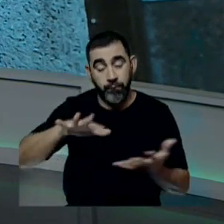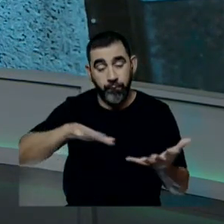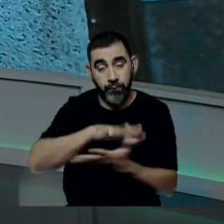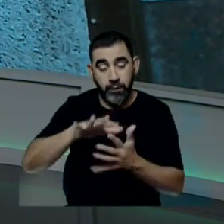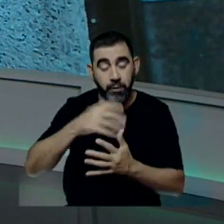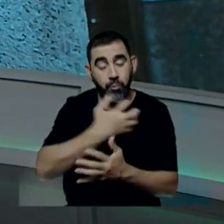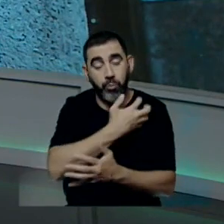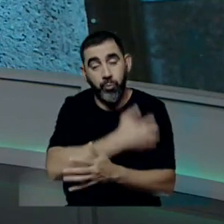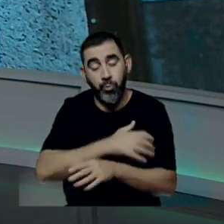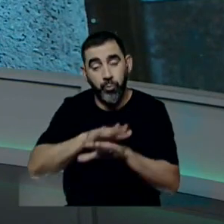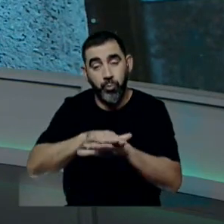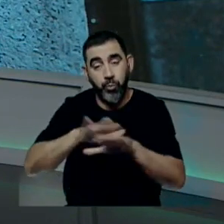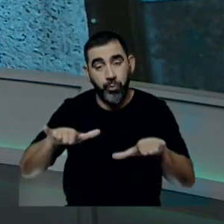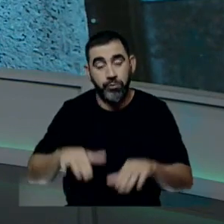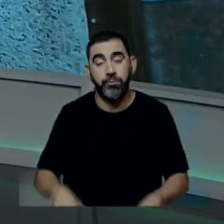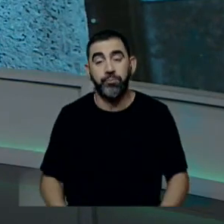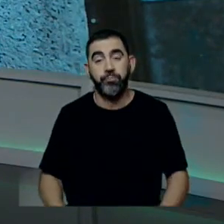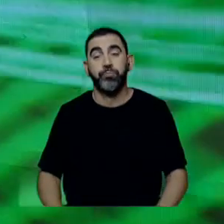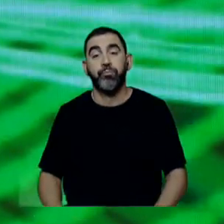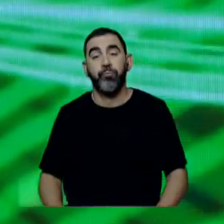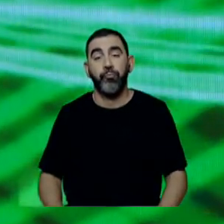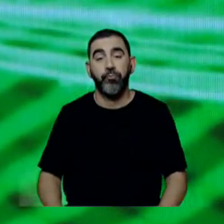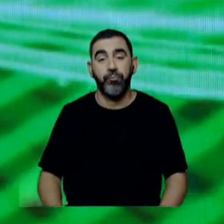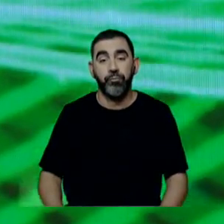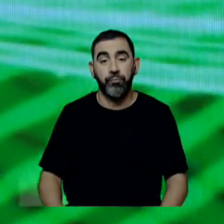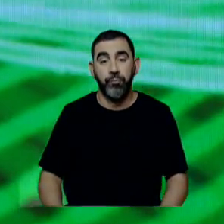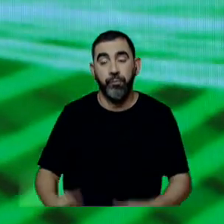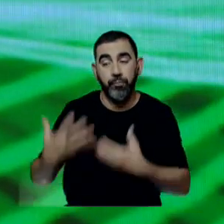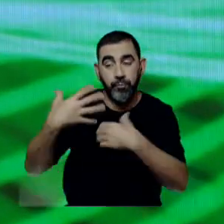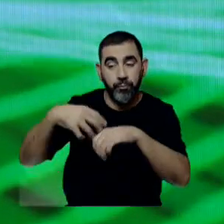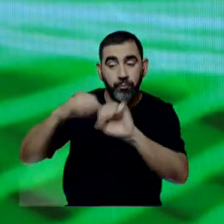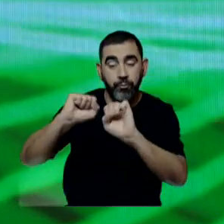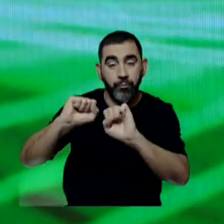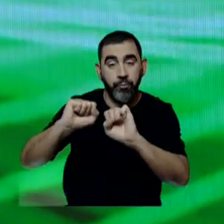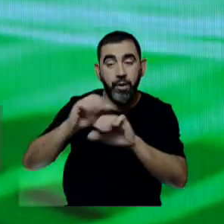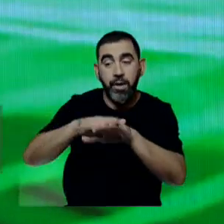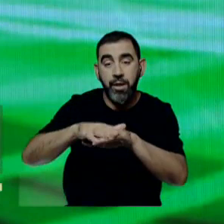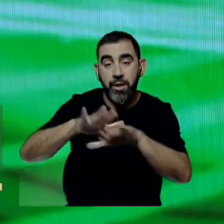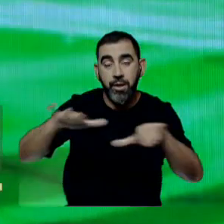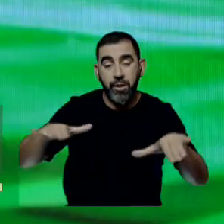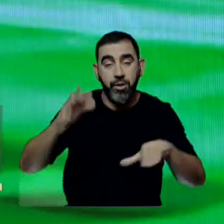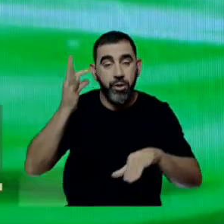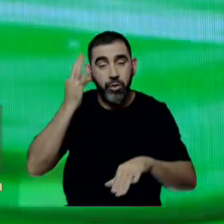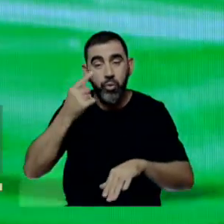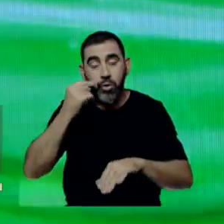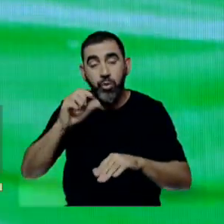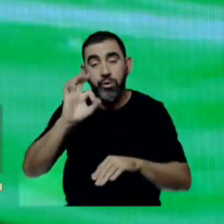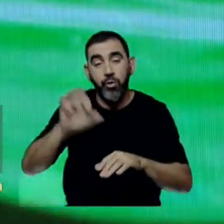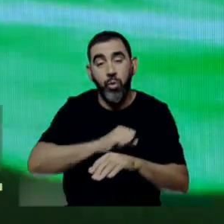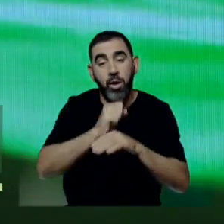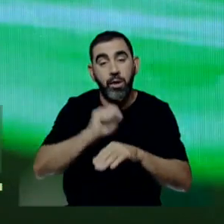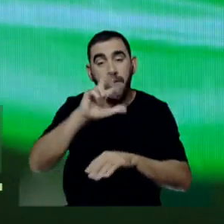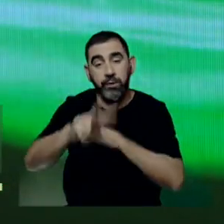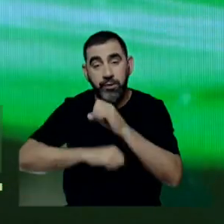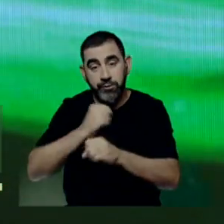la pobreza infantil como se debería. Se identificó una cantidad de niños, niñas de 0 a 3 años a atender y